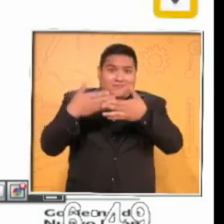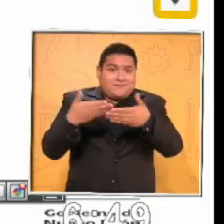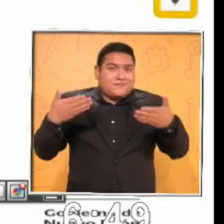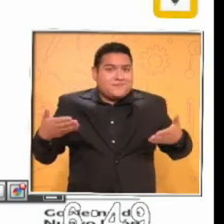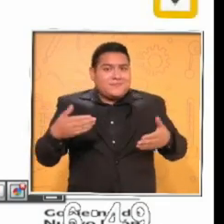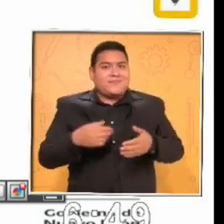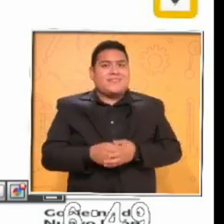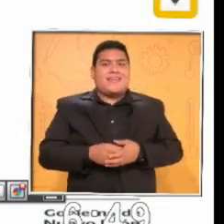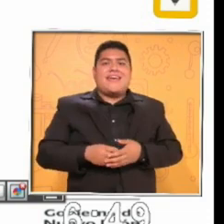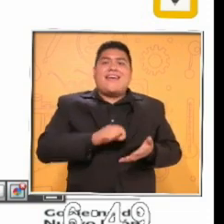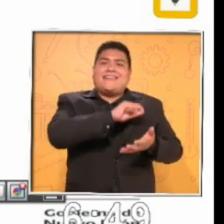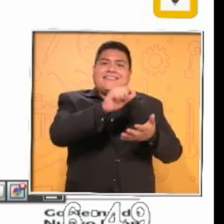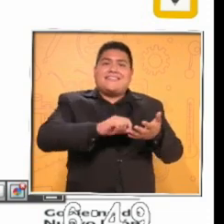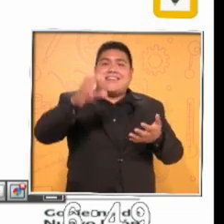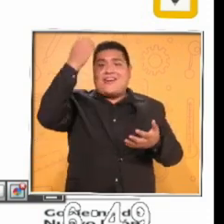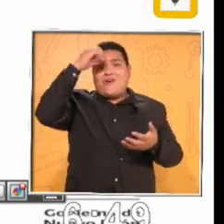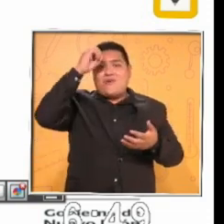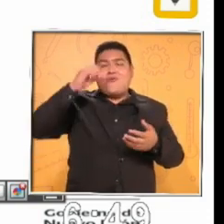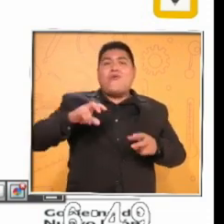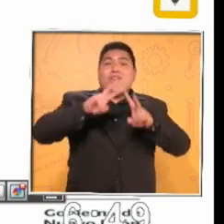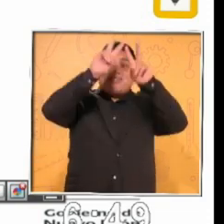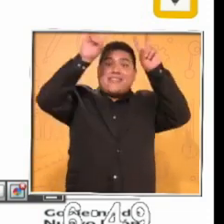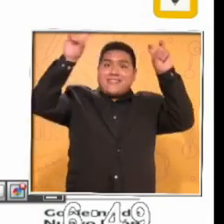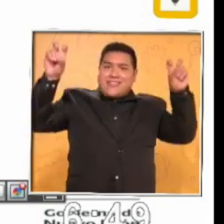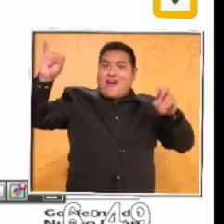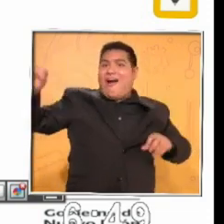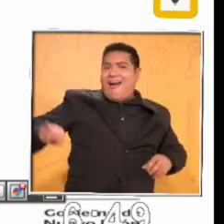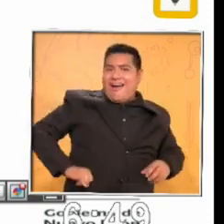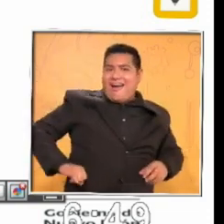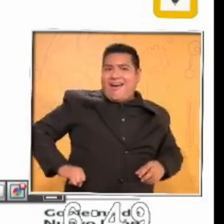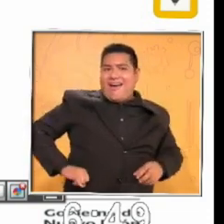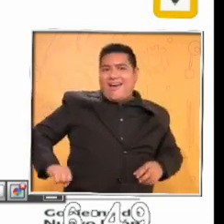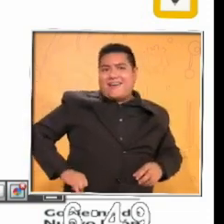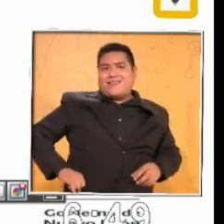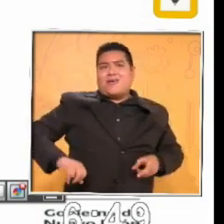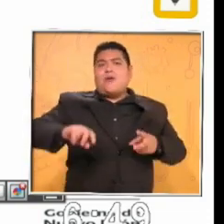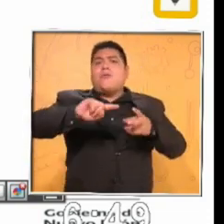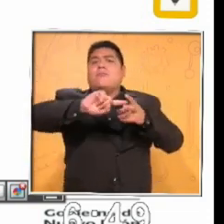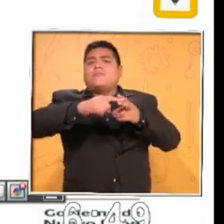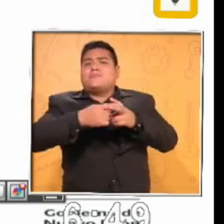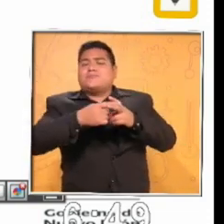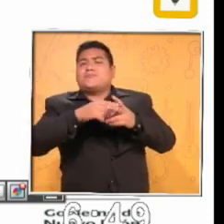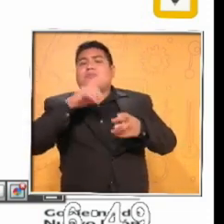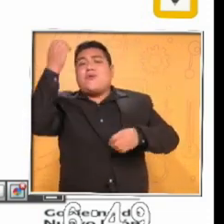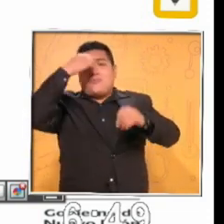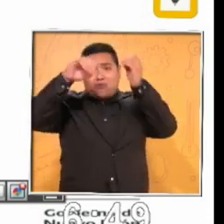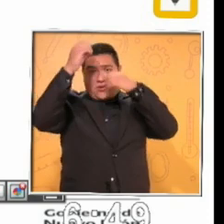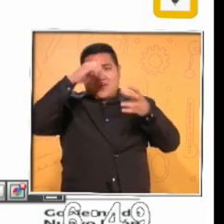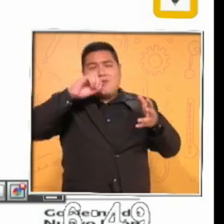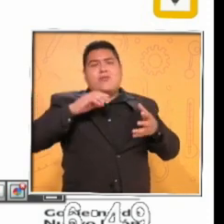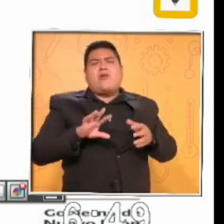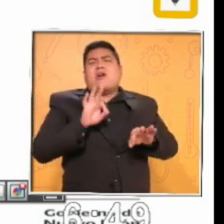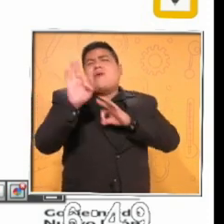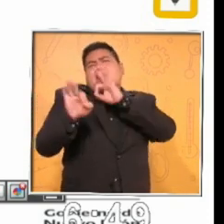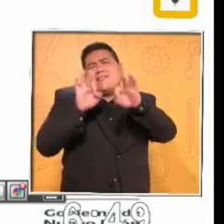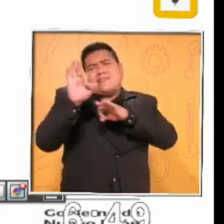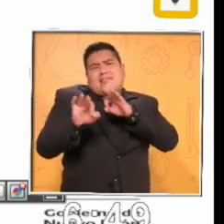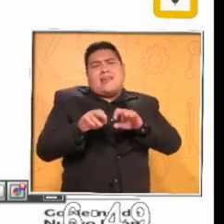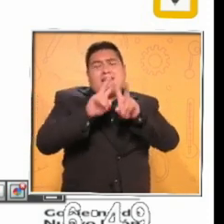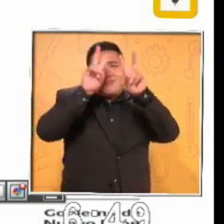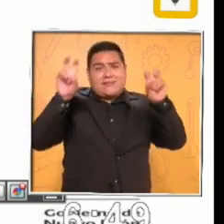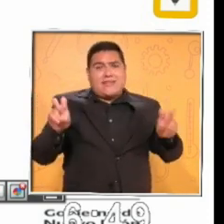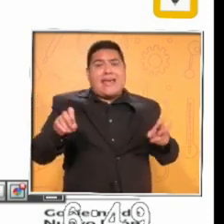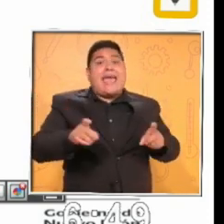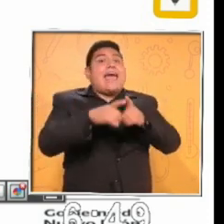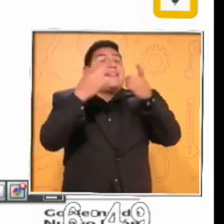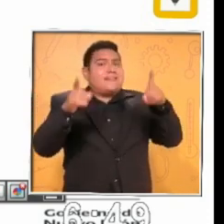artículo de opinión con un título interesante, su introducción en donde ustedes están redactando su opinión y el desarrollo.